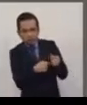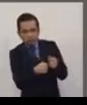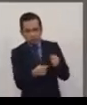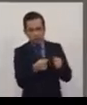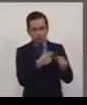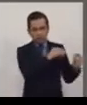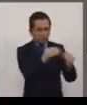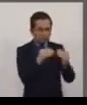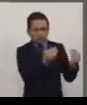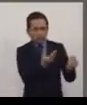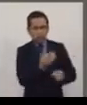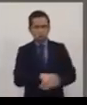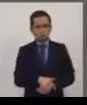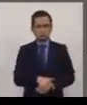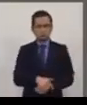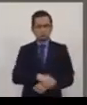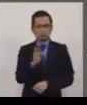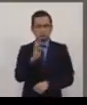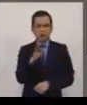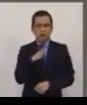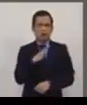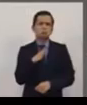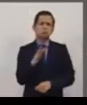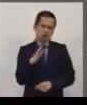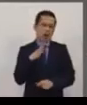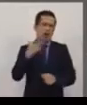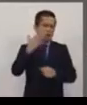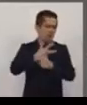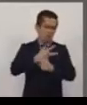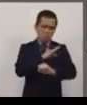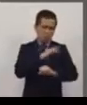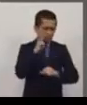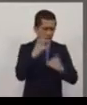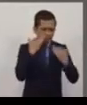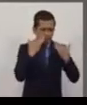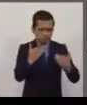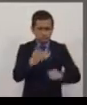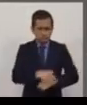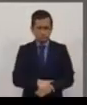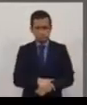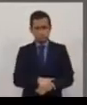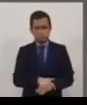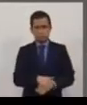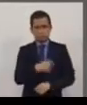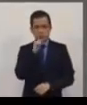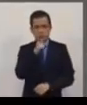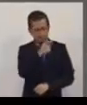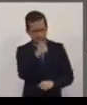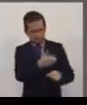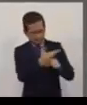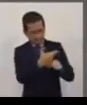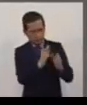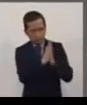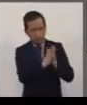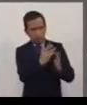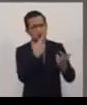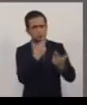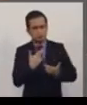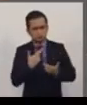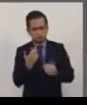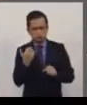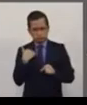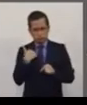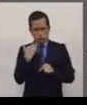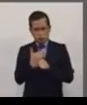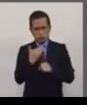y seguramente hay alguna cámara que tenga registro. Y a la secretaria sí le pediría que nos contestara, ahorita ya estoy